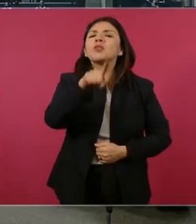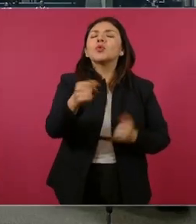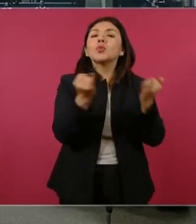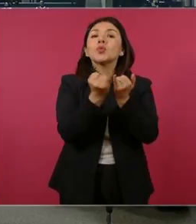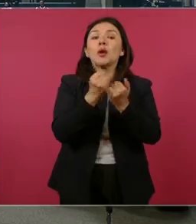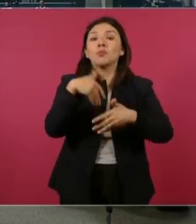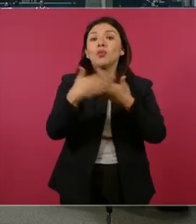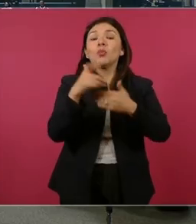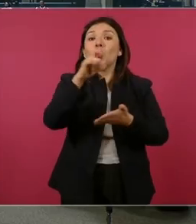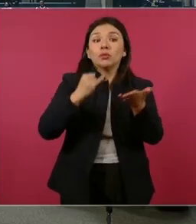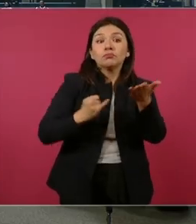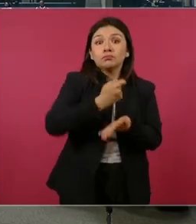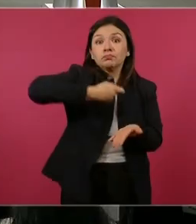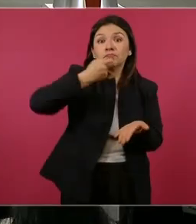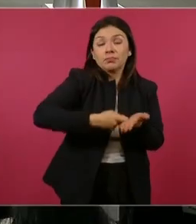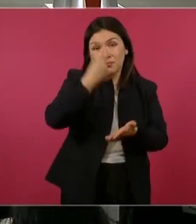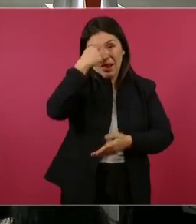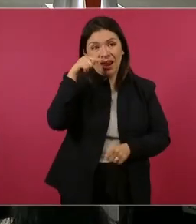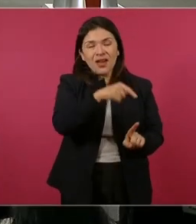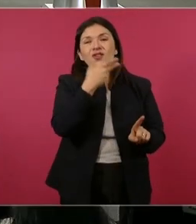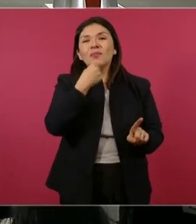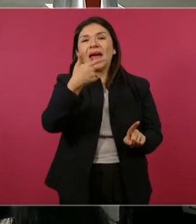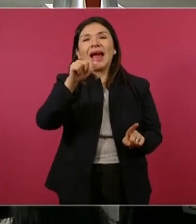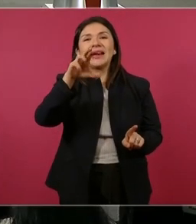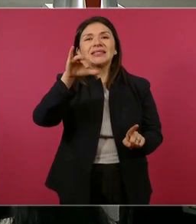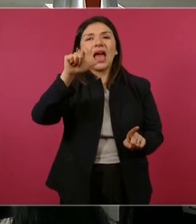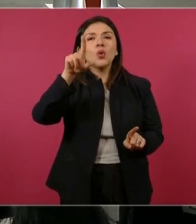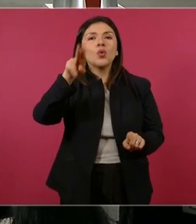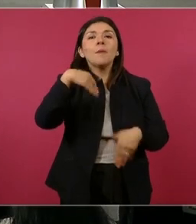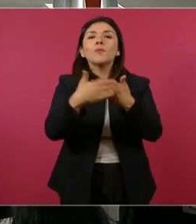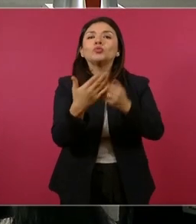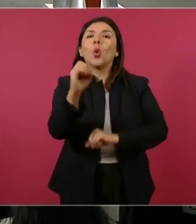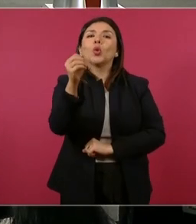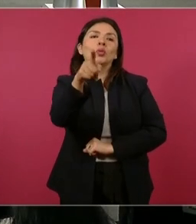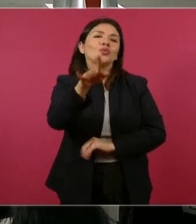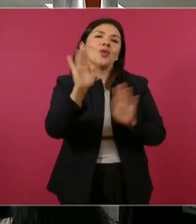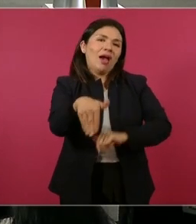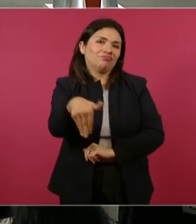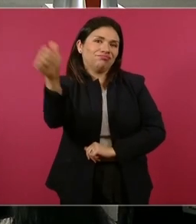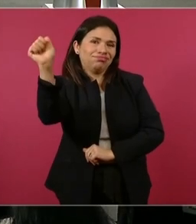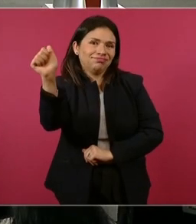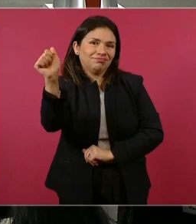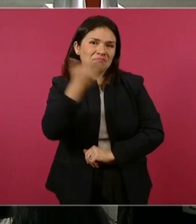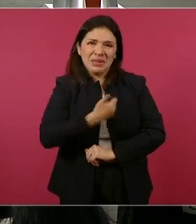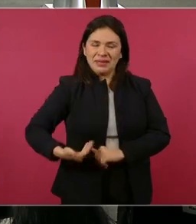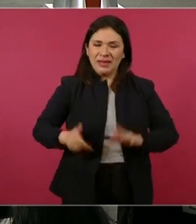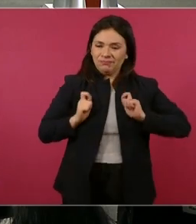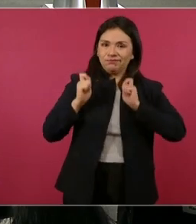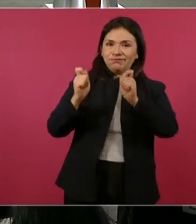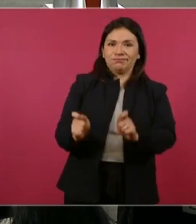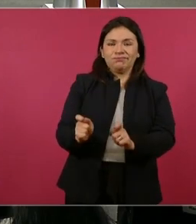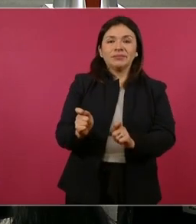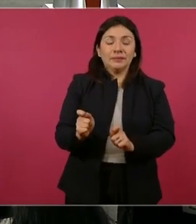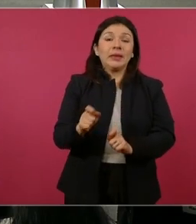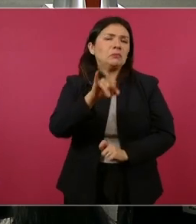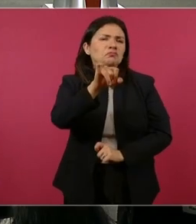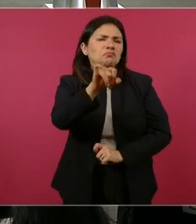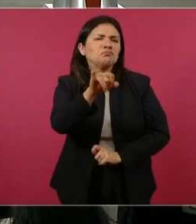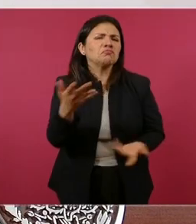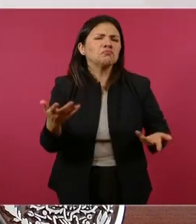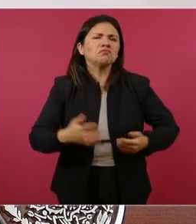pues se va a dar cuando usted ya no esté. Es en octubre, me parece, la sentencia. Entonces, sí, pero